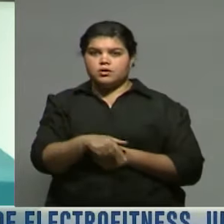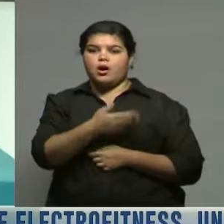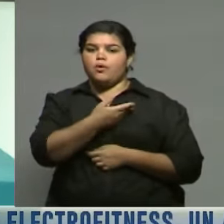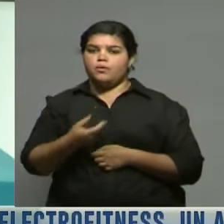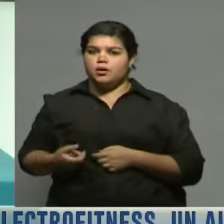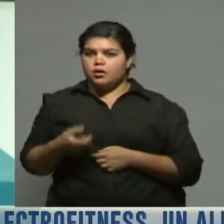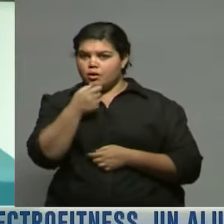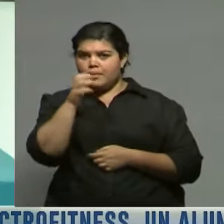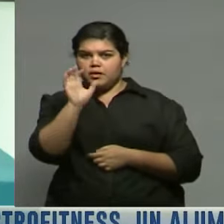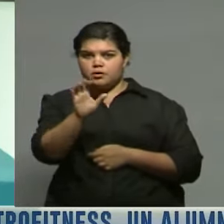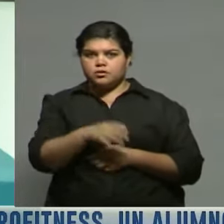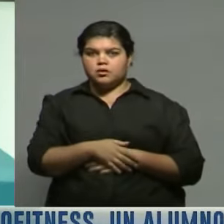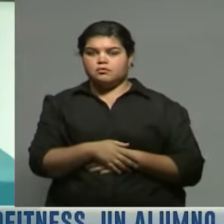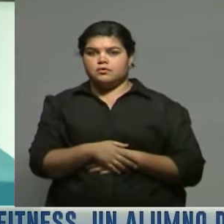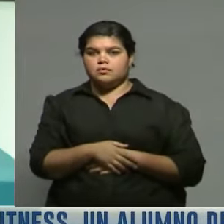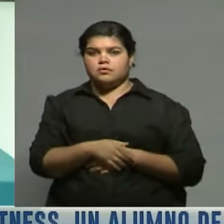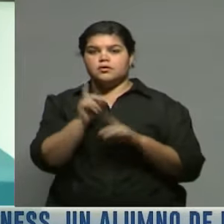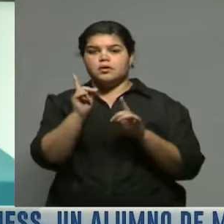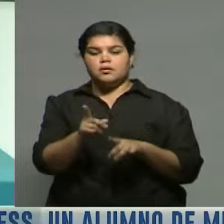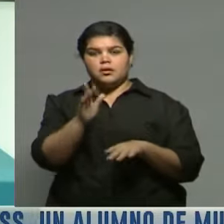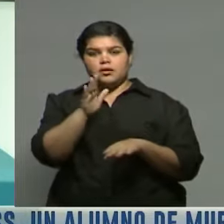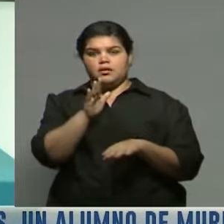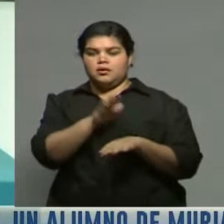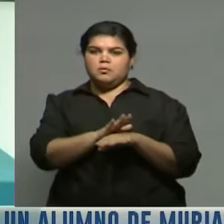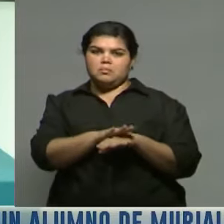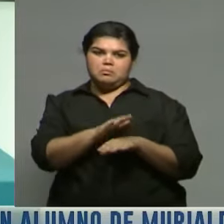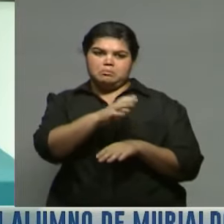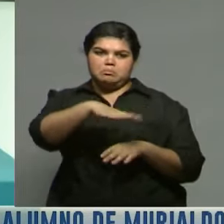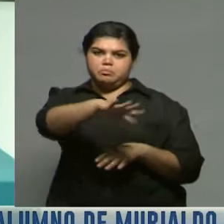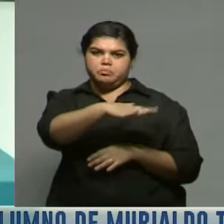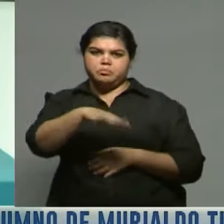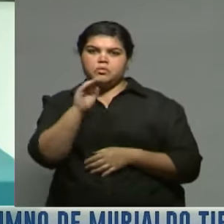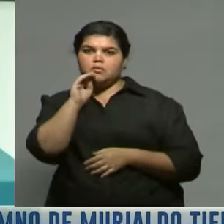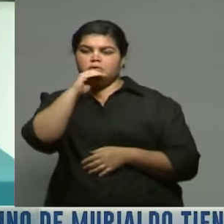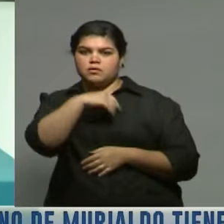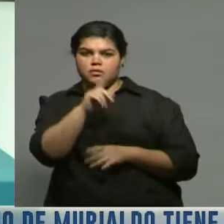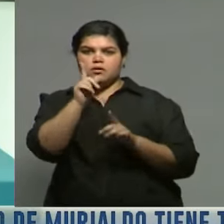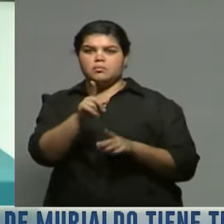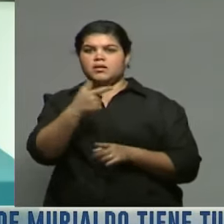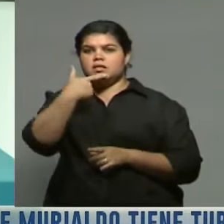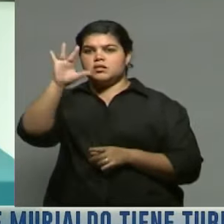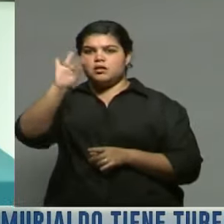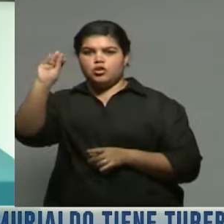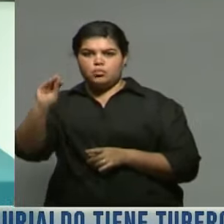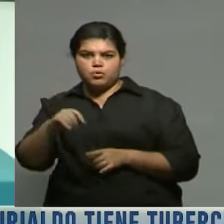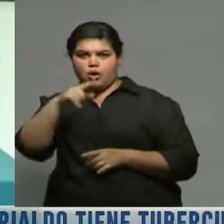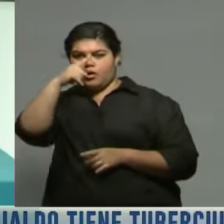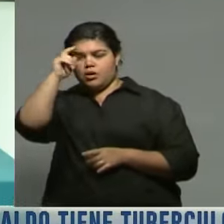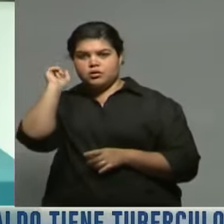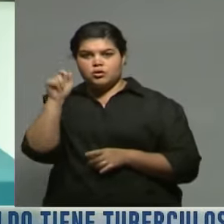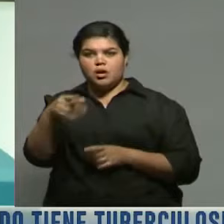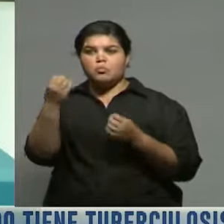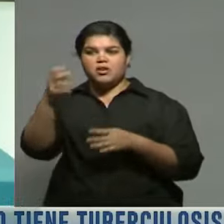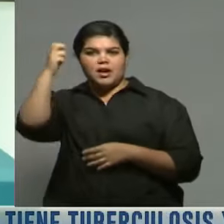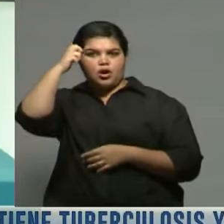provincial, las cámaras que nuclean a todos los sectores vitivinícolas y fundamentalmente los legisladores nacionales, porque esto se va a tratar en